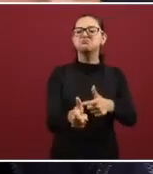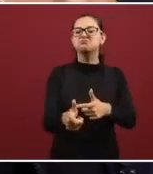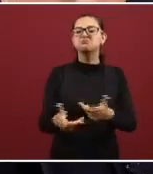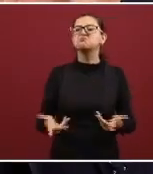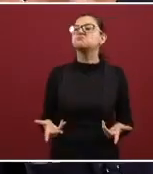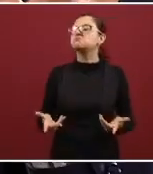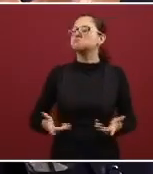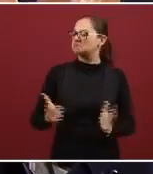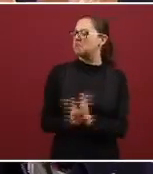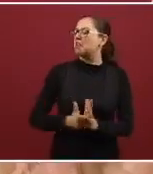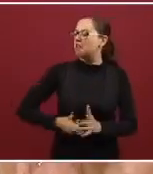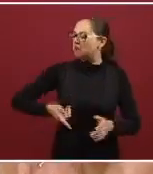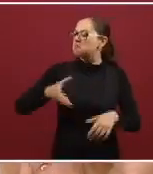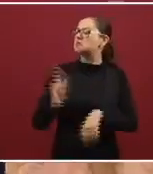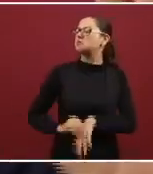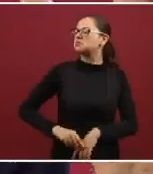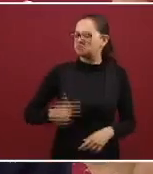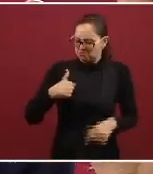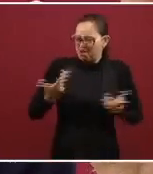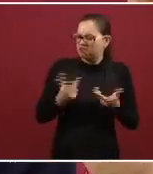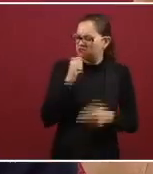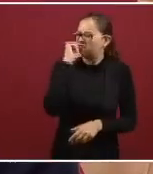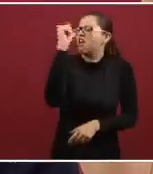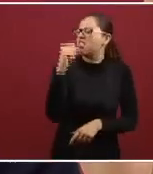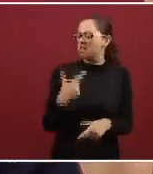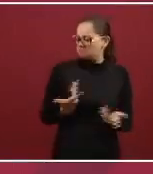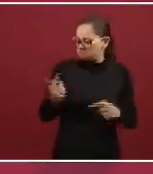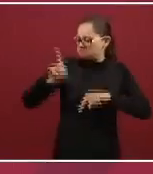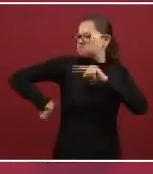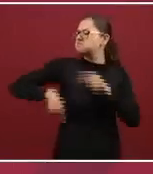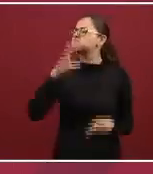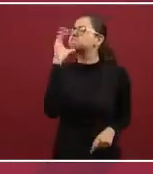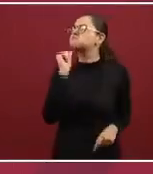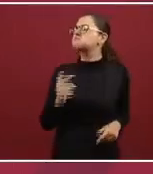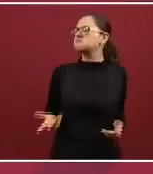porque es legal, no me pueden mover.